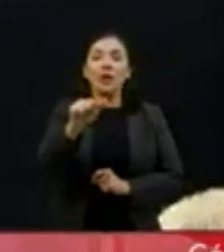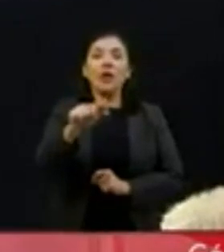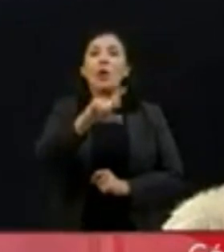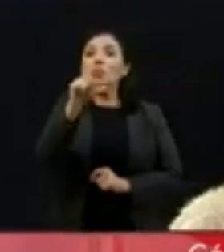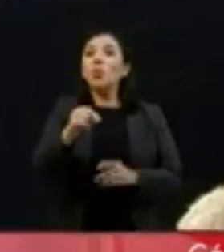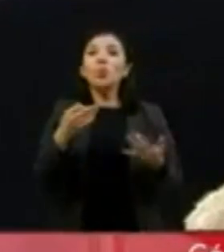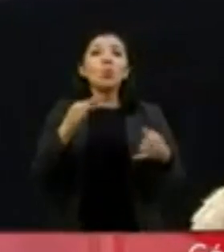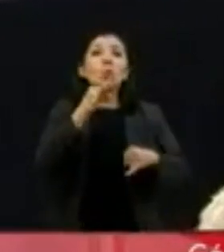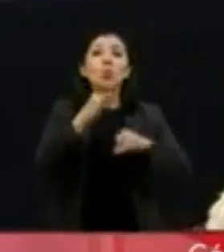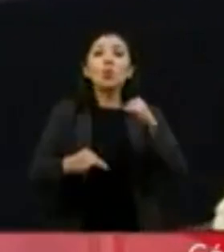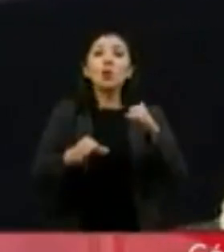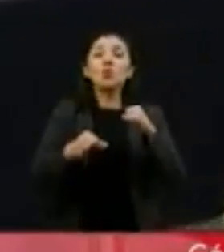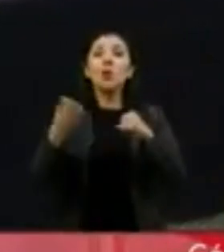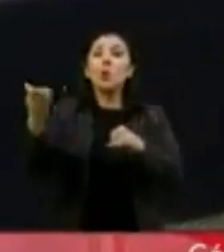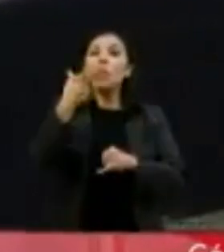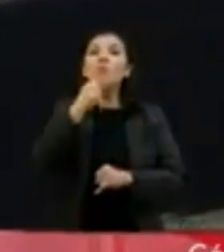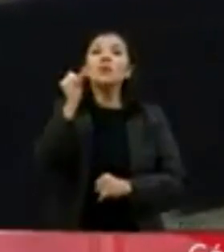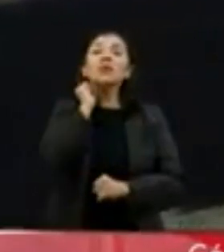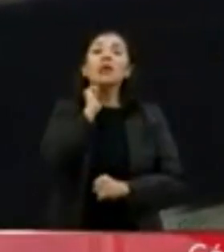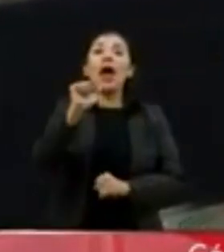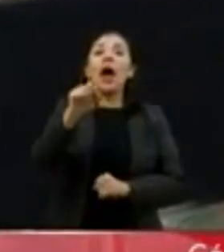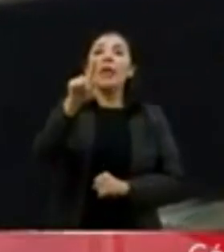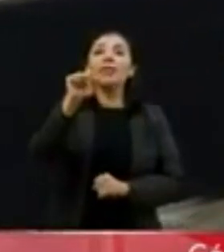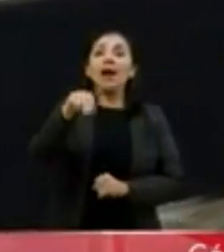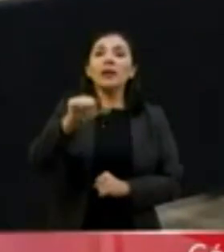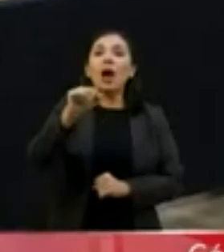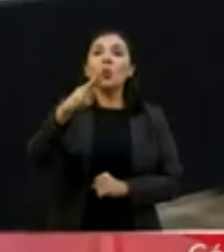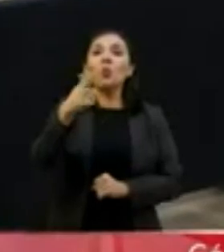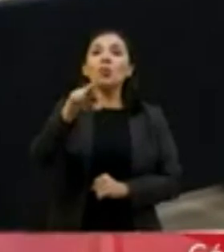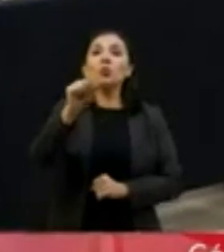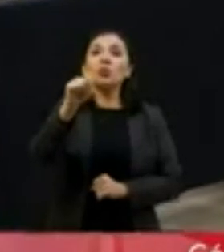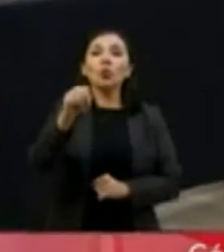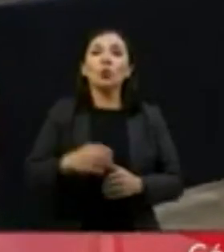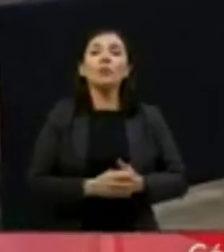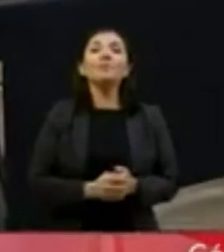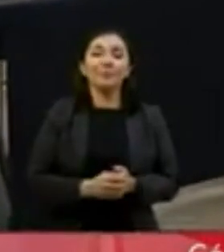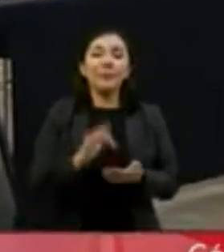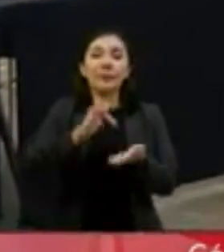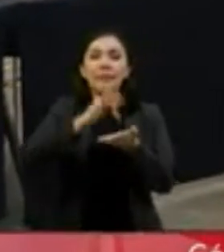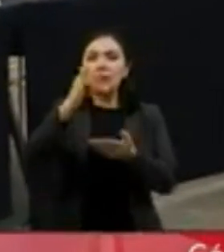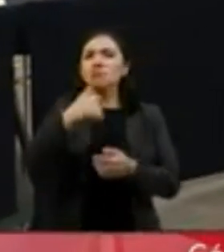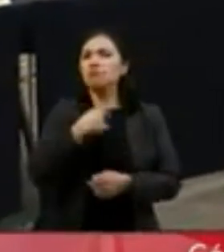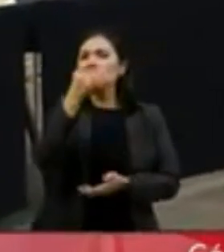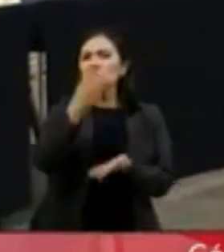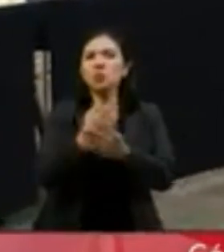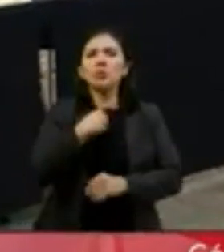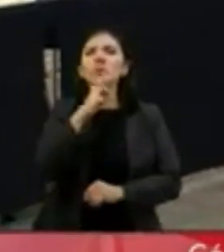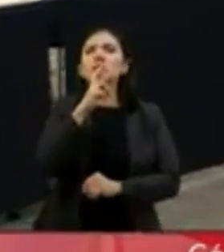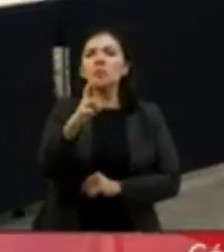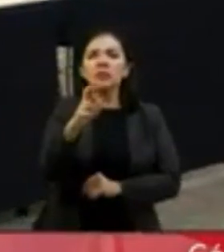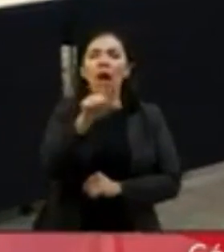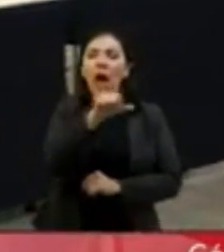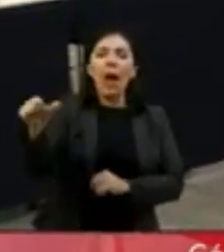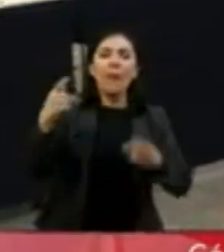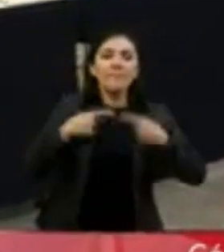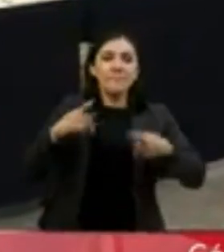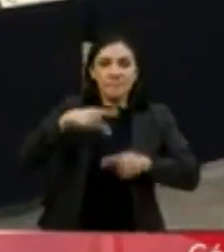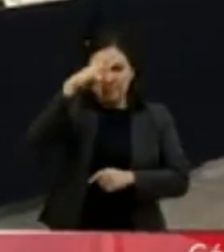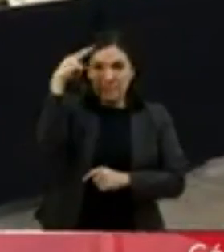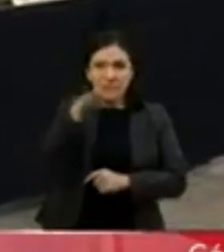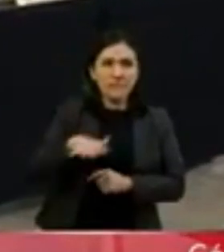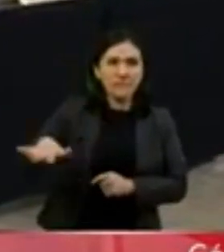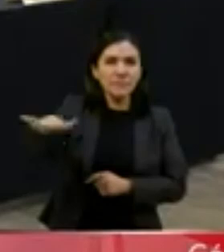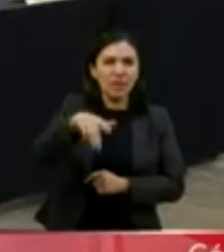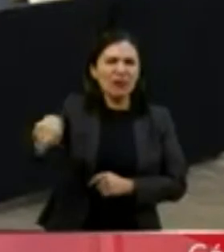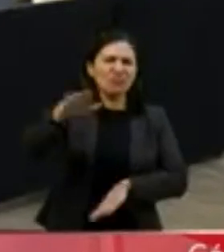senador Adán Augusto por favor Gracias presidenta Yo quiero dar respuesta pero al pueblo de México al pueblo de de